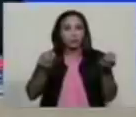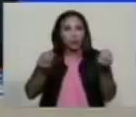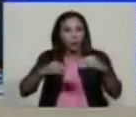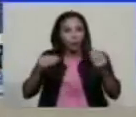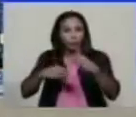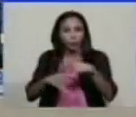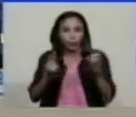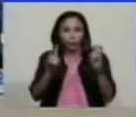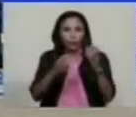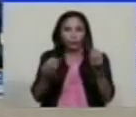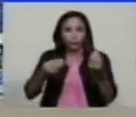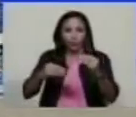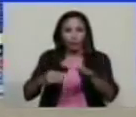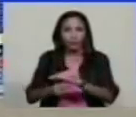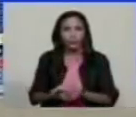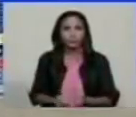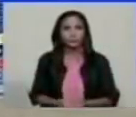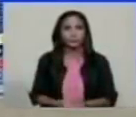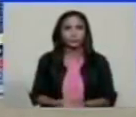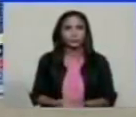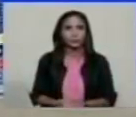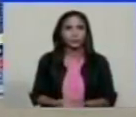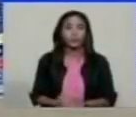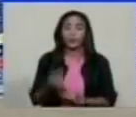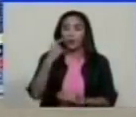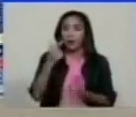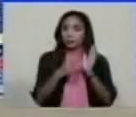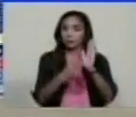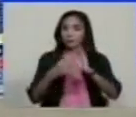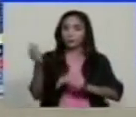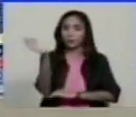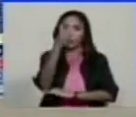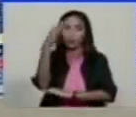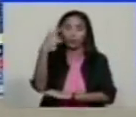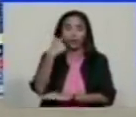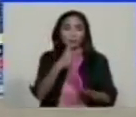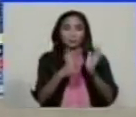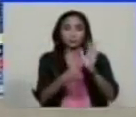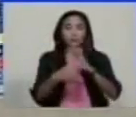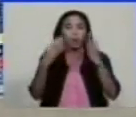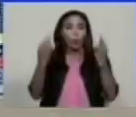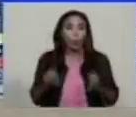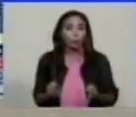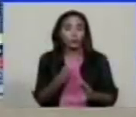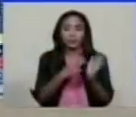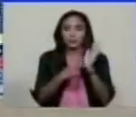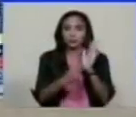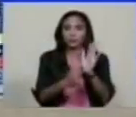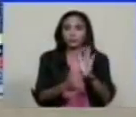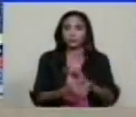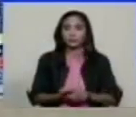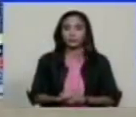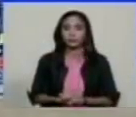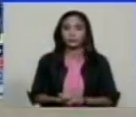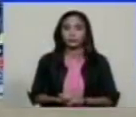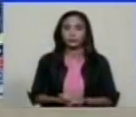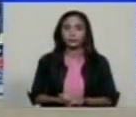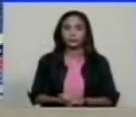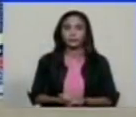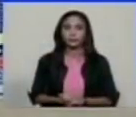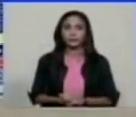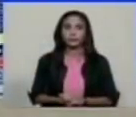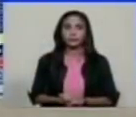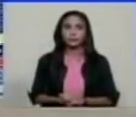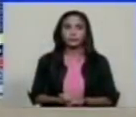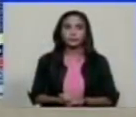mundial, donde hay que levantar la bandera del comercio justo, del comercio entre los pueblos.